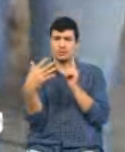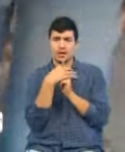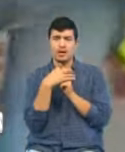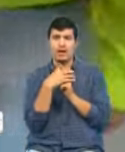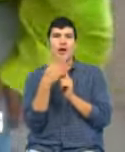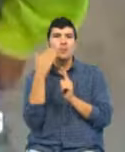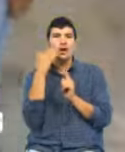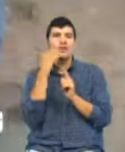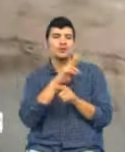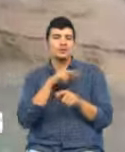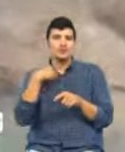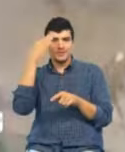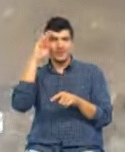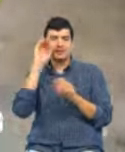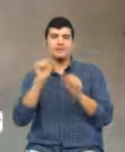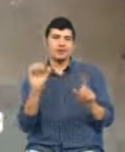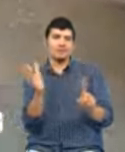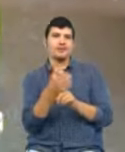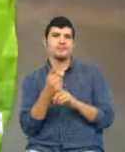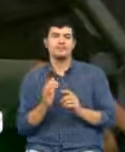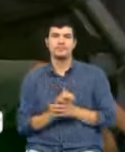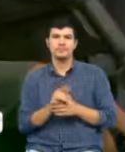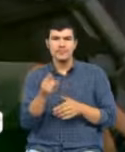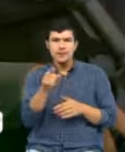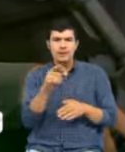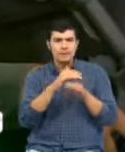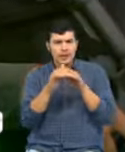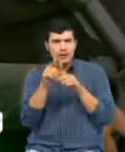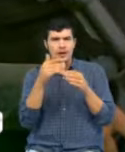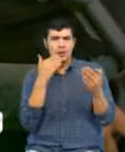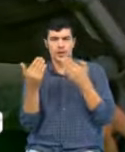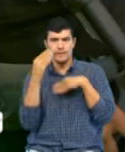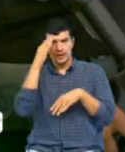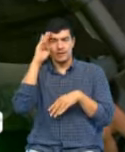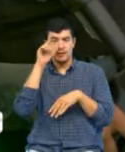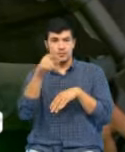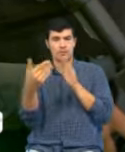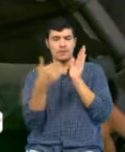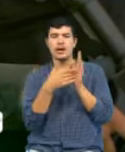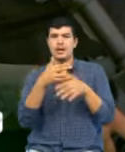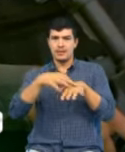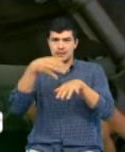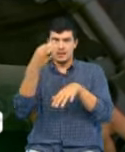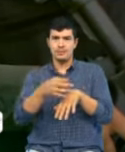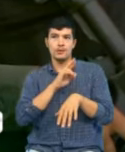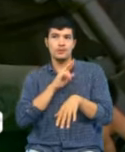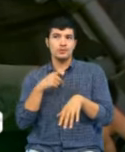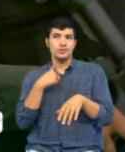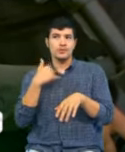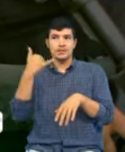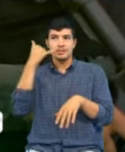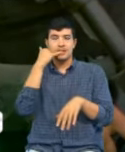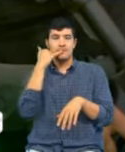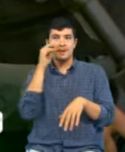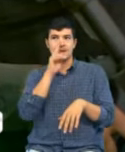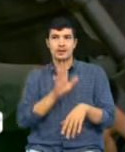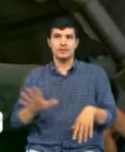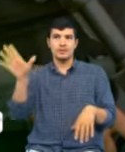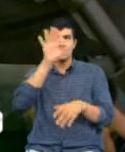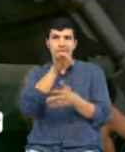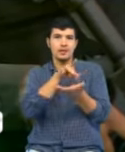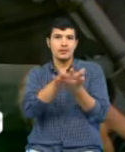delincuentes la invitación a la ciudadanía es a que confíe en las autoridades denuncie de manera oportuna nosotros tenemos una línea nacional gratuita las